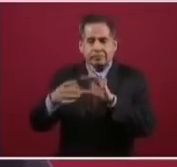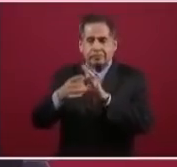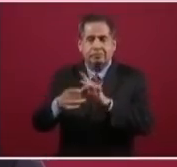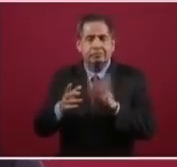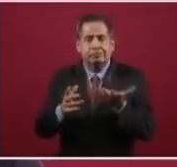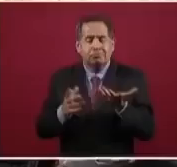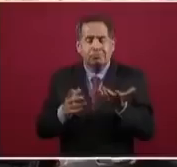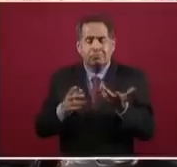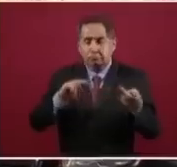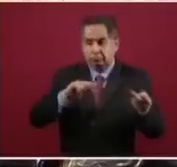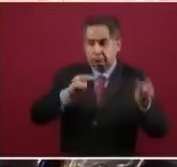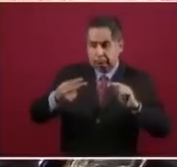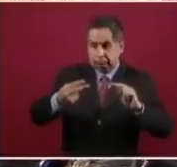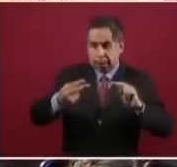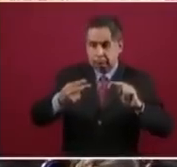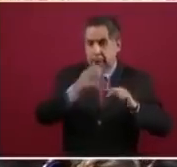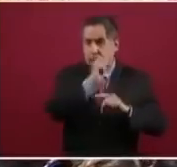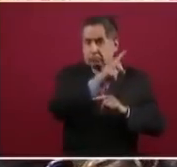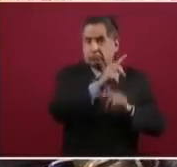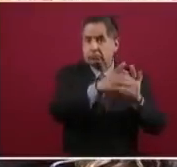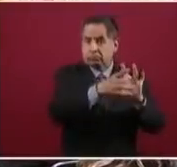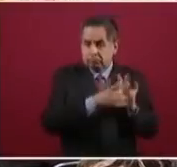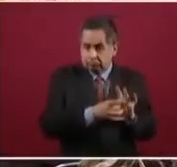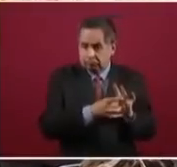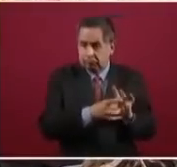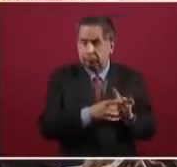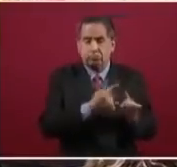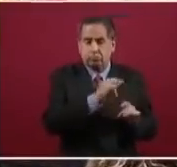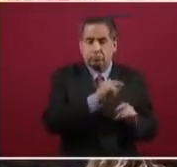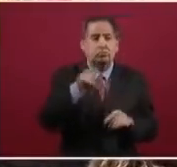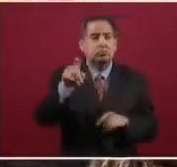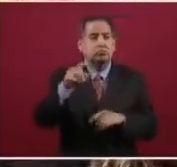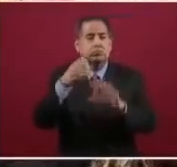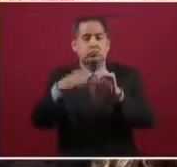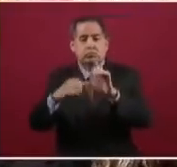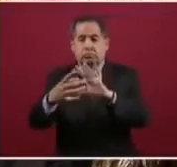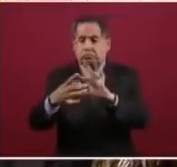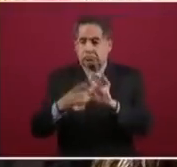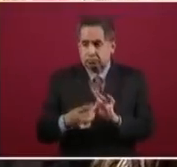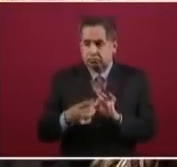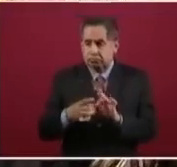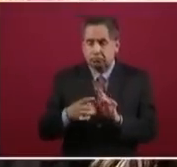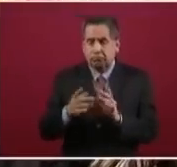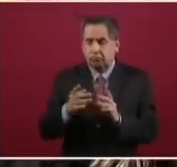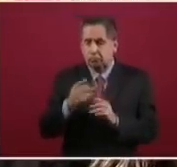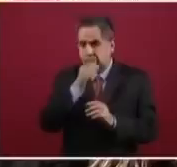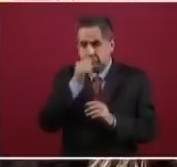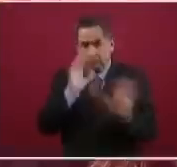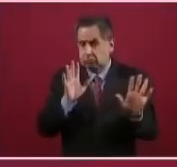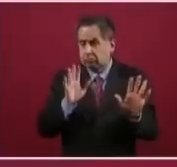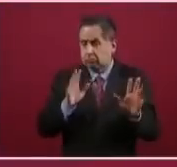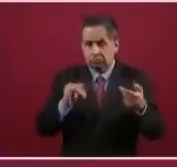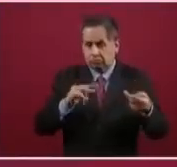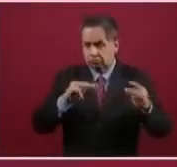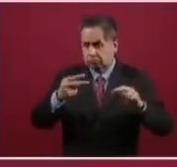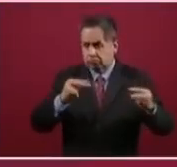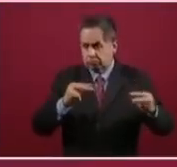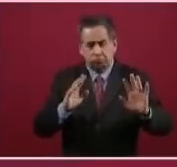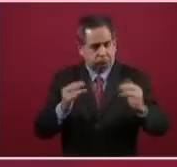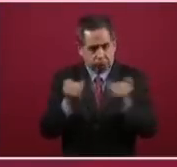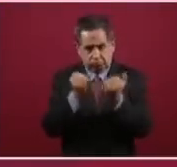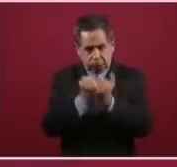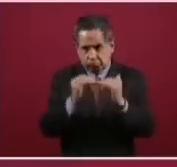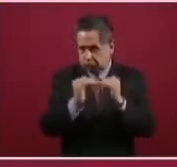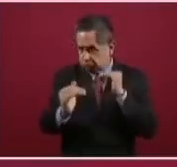que y al revés también en la economía de san diego y del paso con las de tijuana y de ciudad juárez y para todos